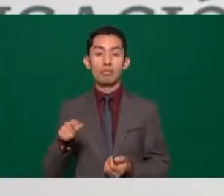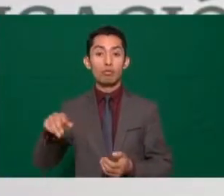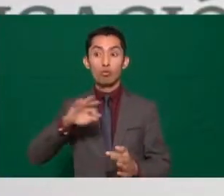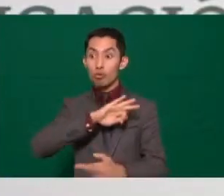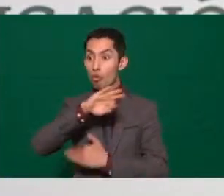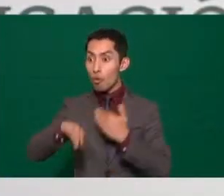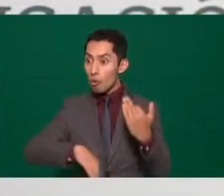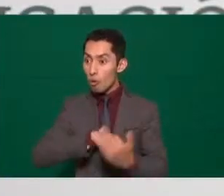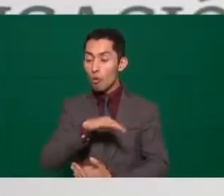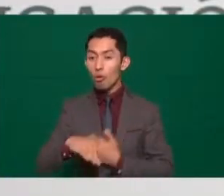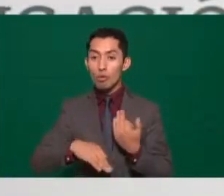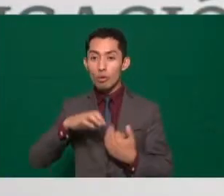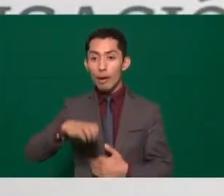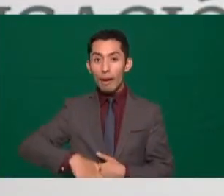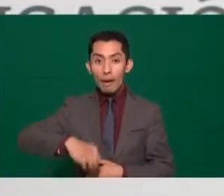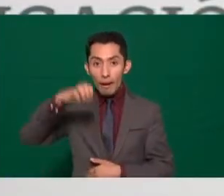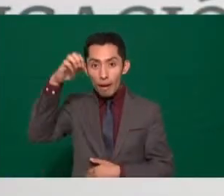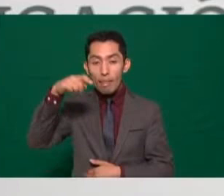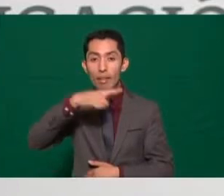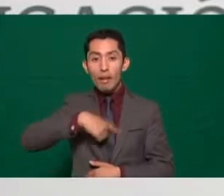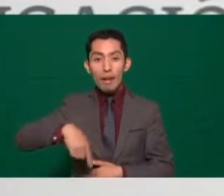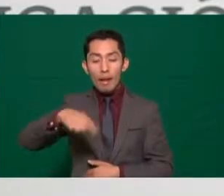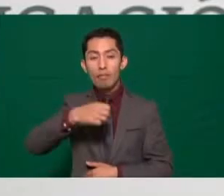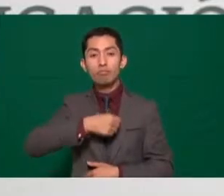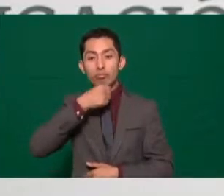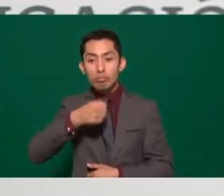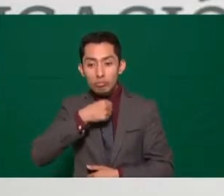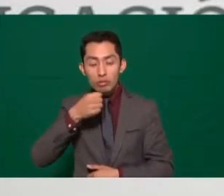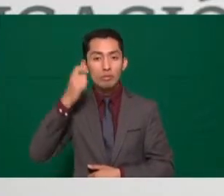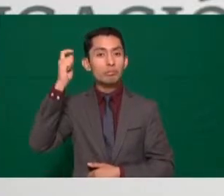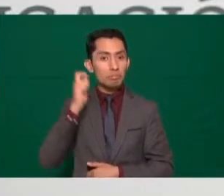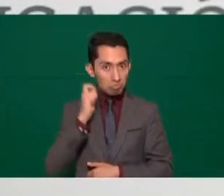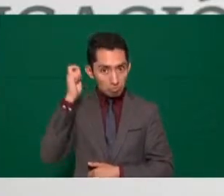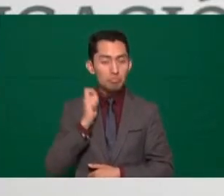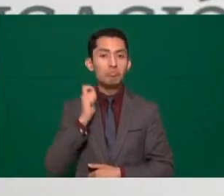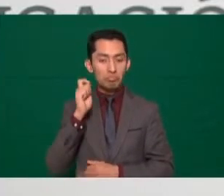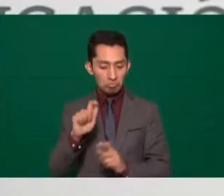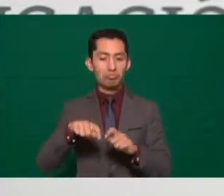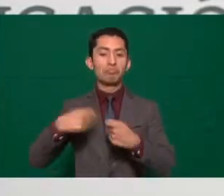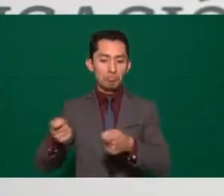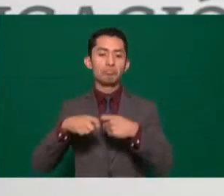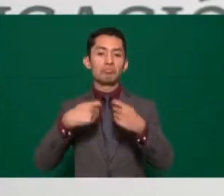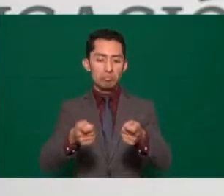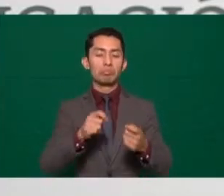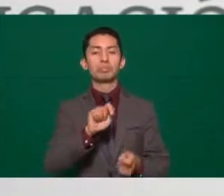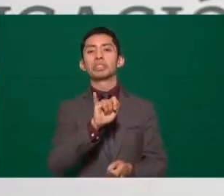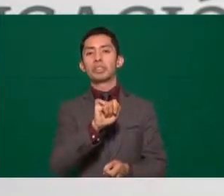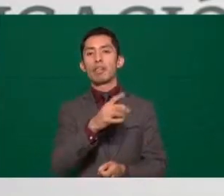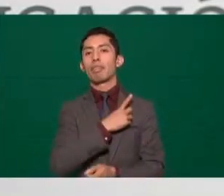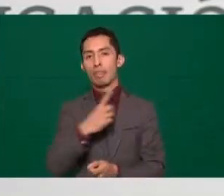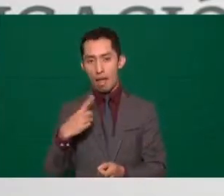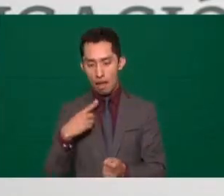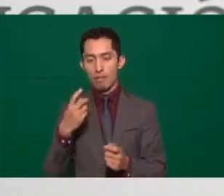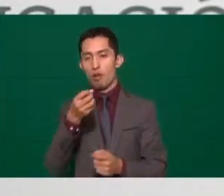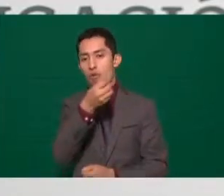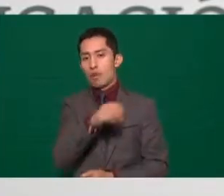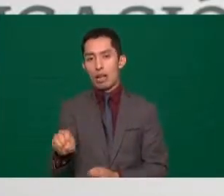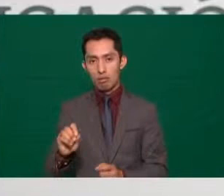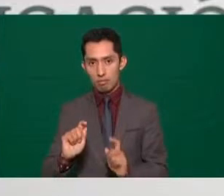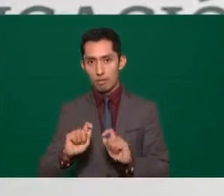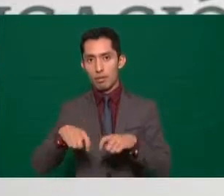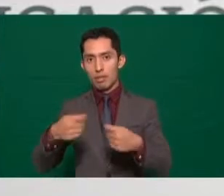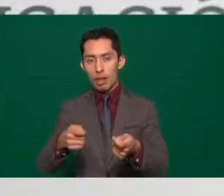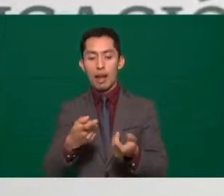adultos mayores reciban una pensión. Lo mismo ya está en